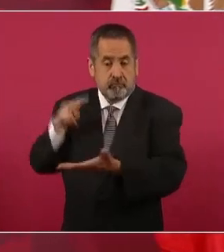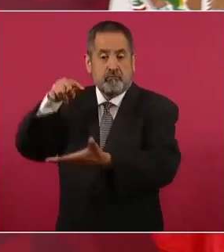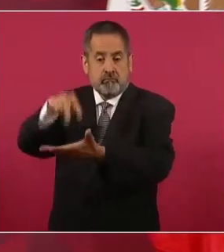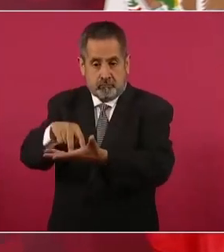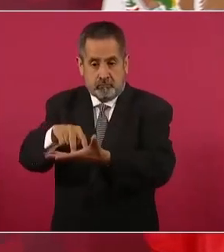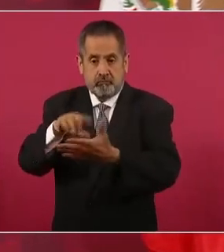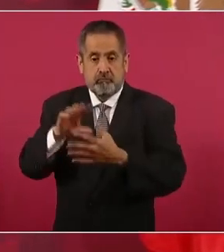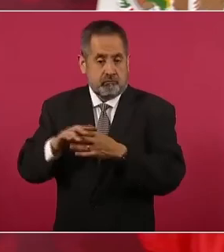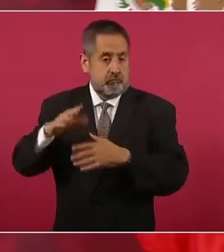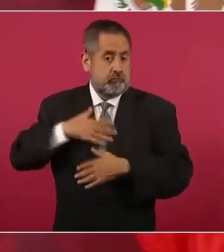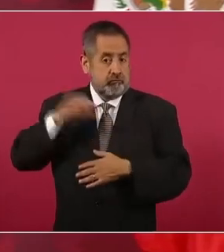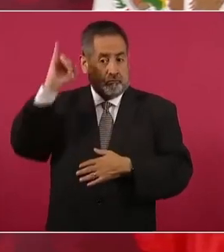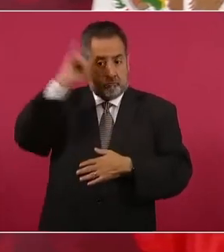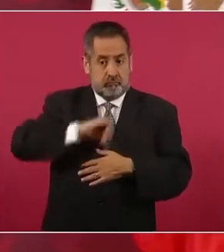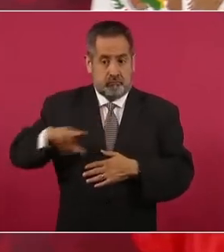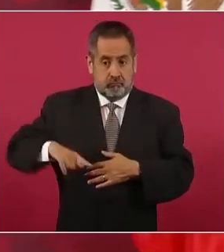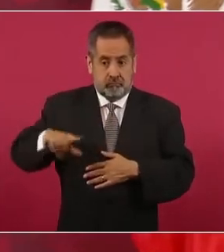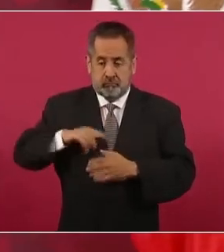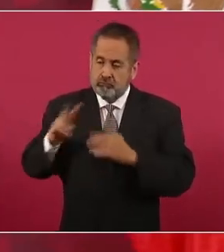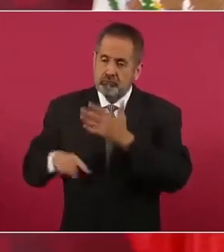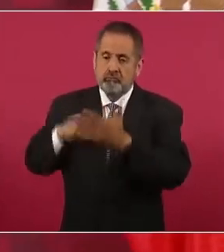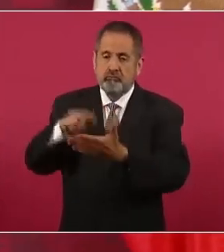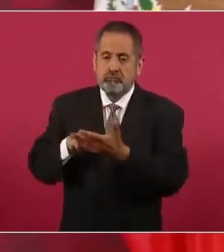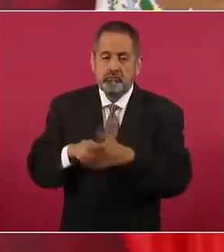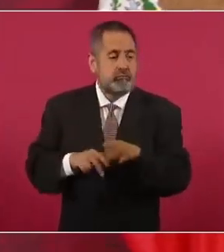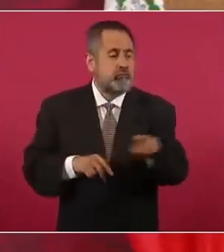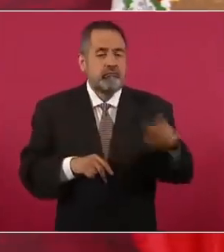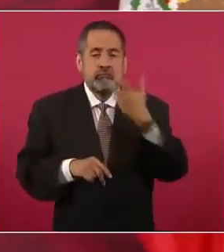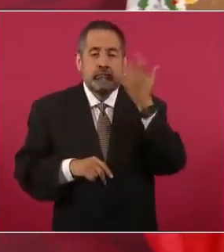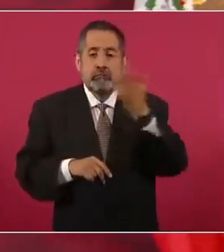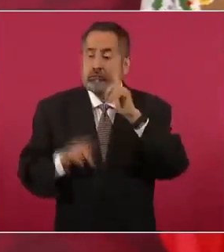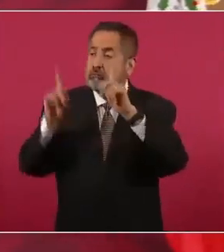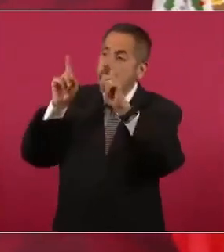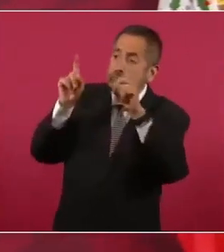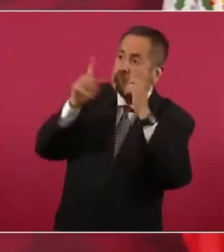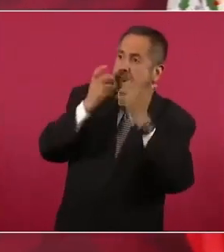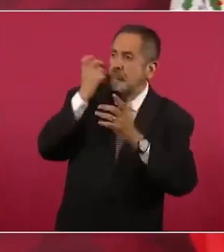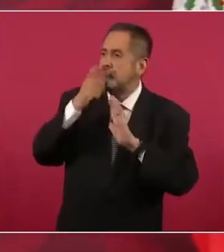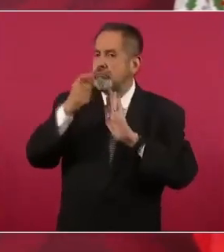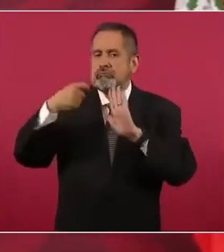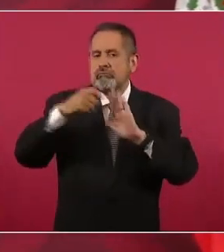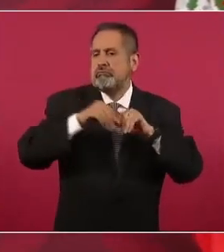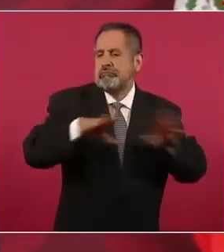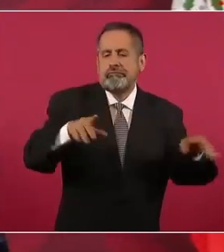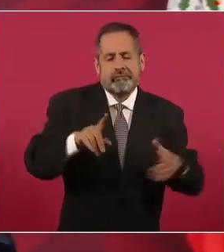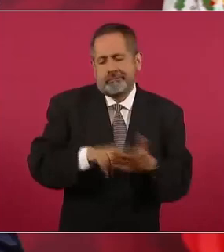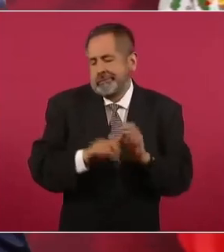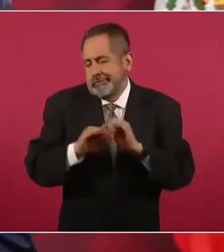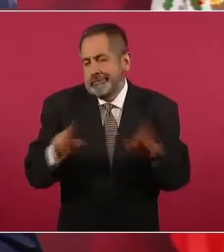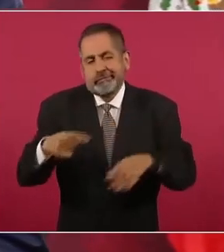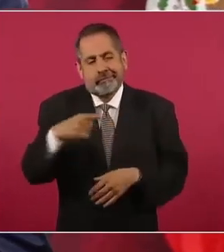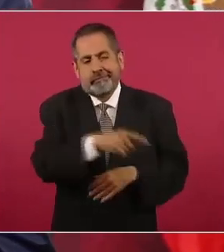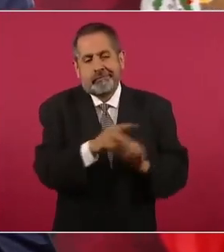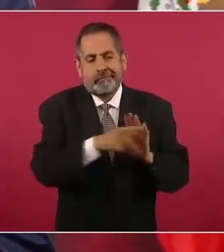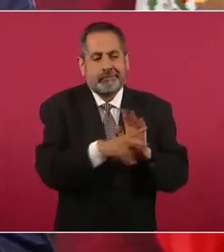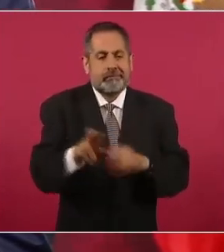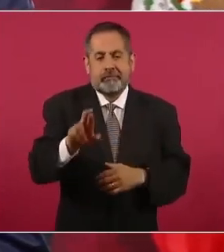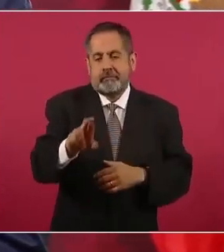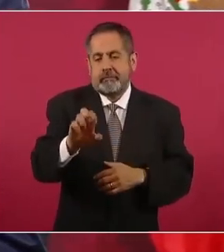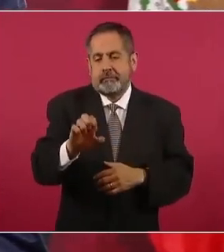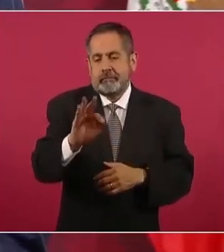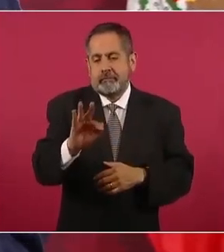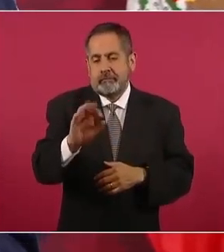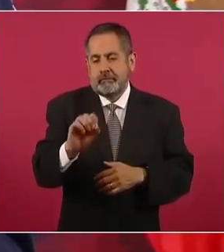siendo jefe de gobierno, pero lo que querían era la foto. Y la sacó Reforma, desde luego, en